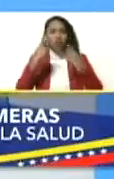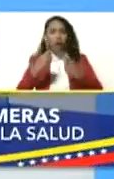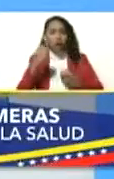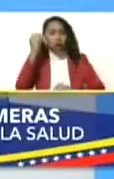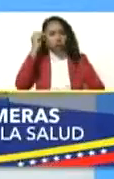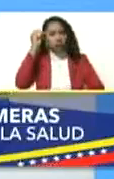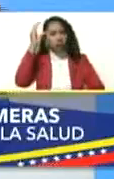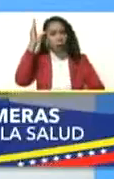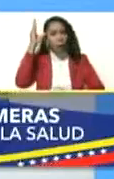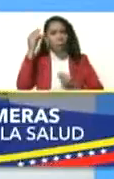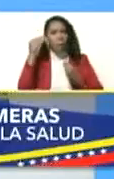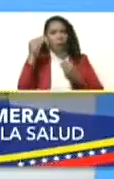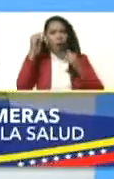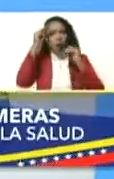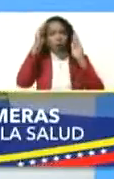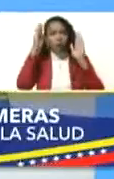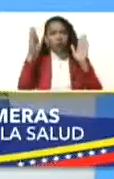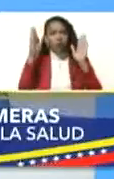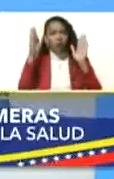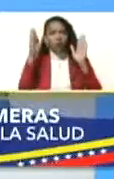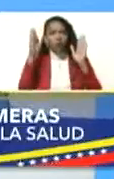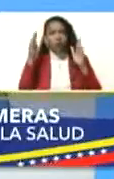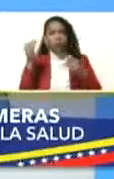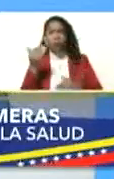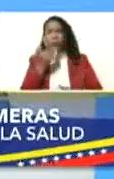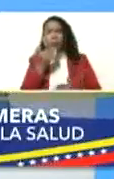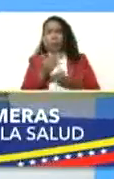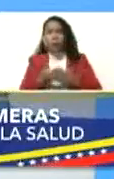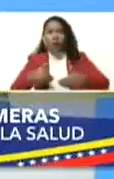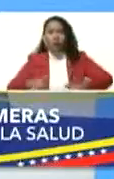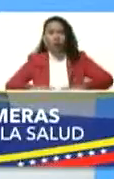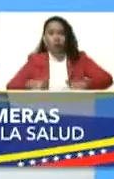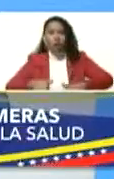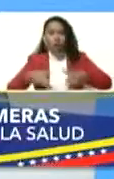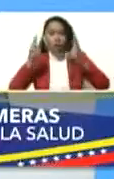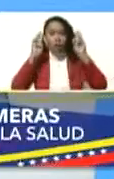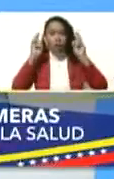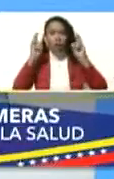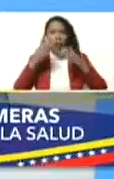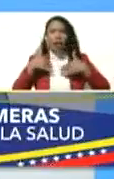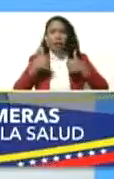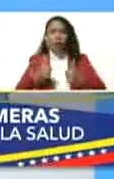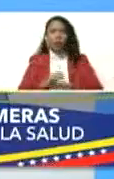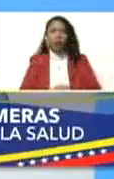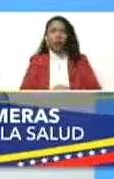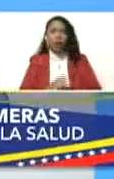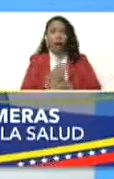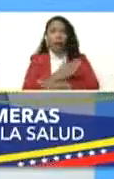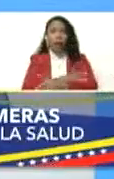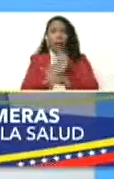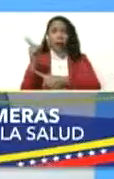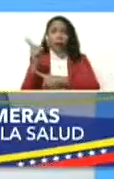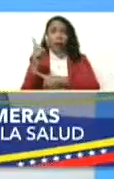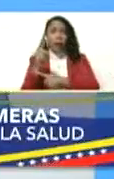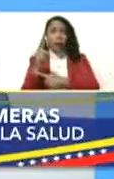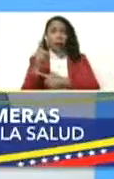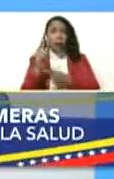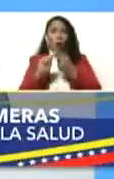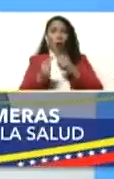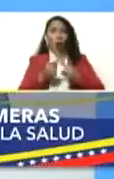capacitado para atender las exigencias del área de la salud. Ante estas afirmaciones,